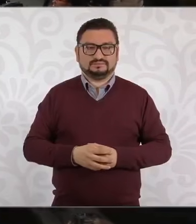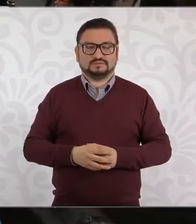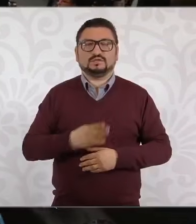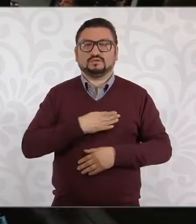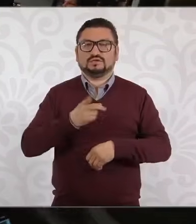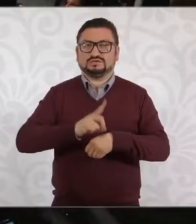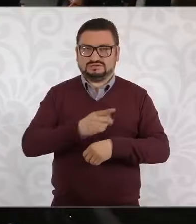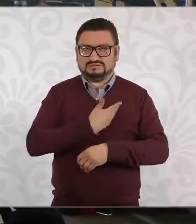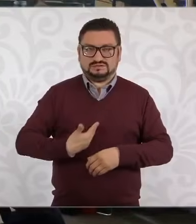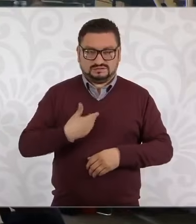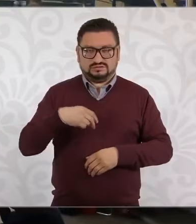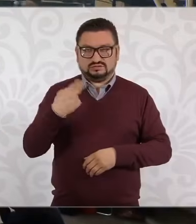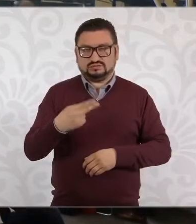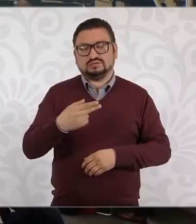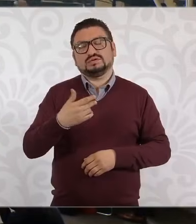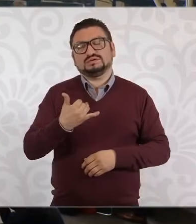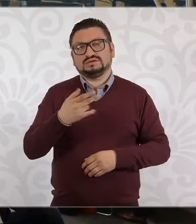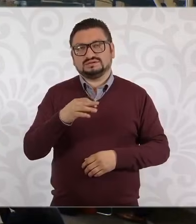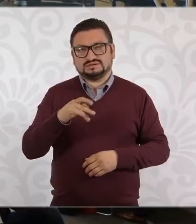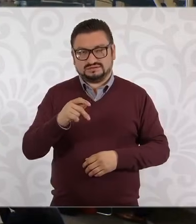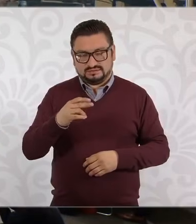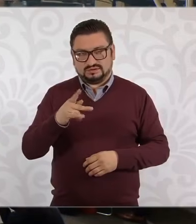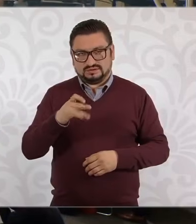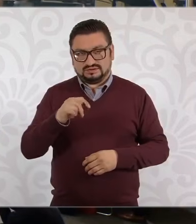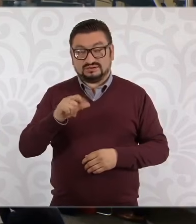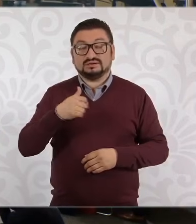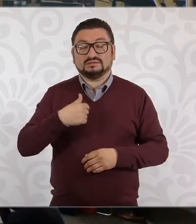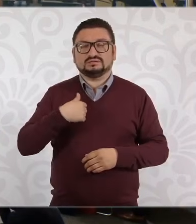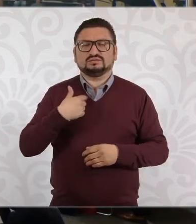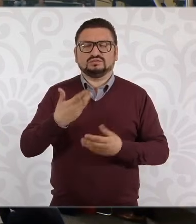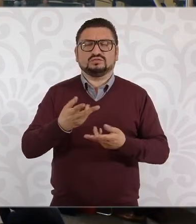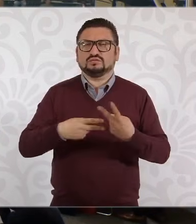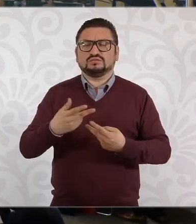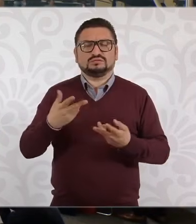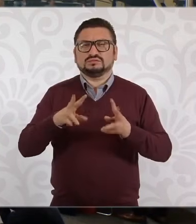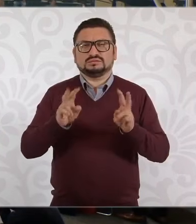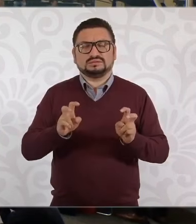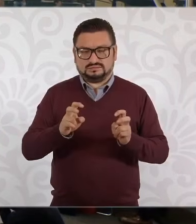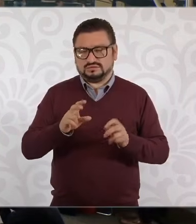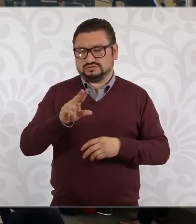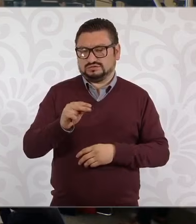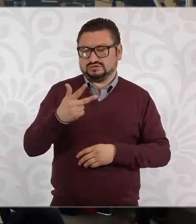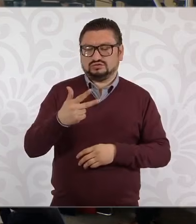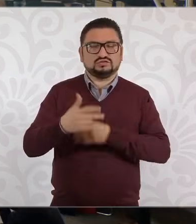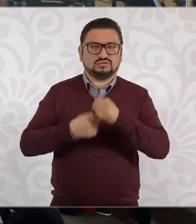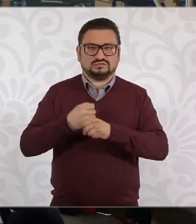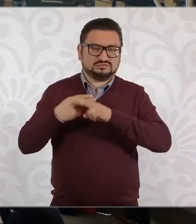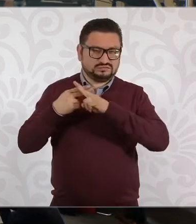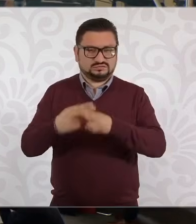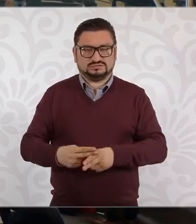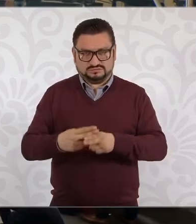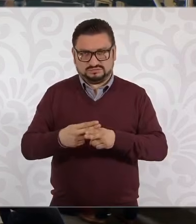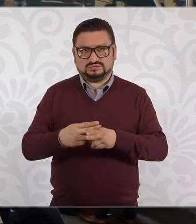Buenos días, Presidenta. Soy Yesenia Peralta de Business Energy. Mire, en el marco del 88 aniversario de